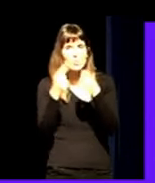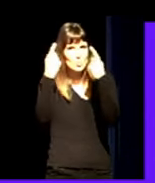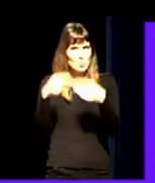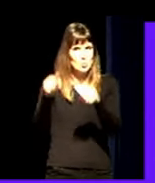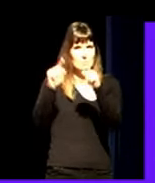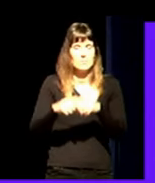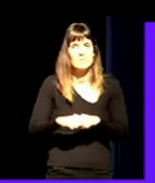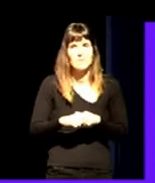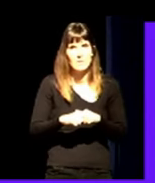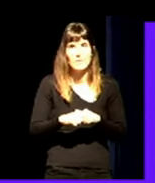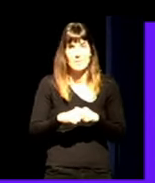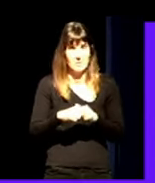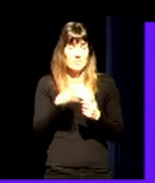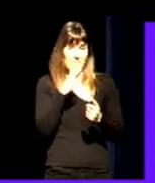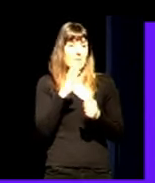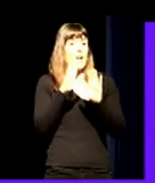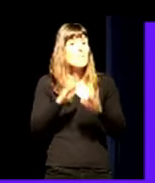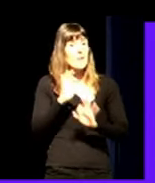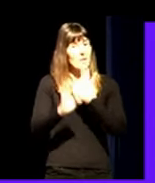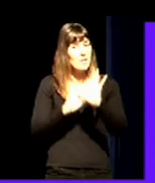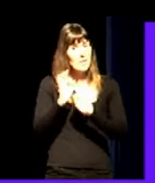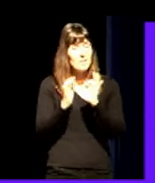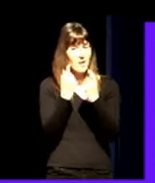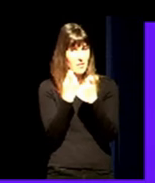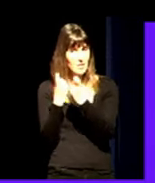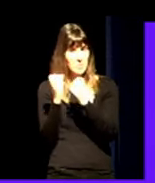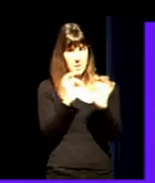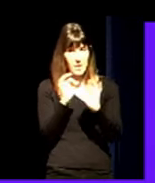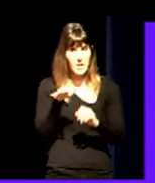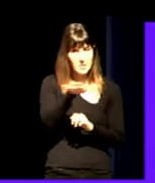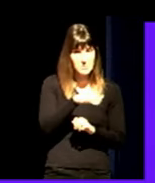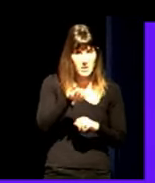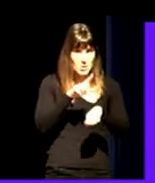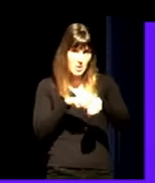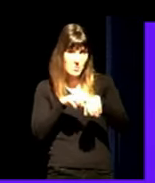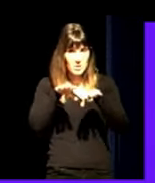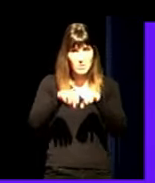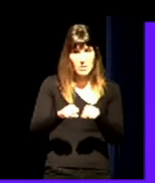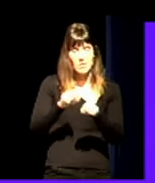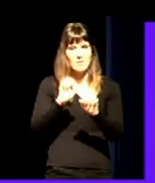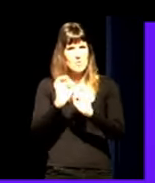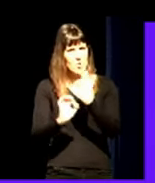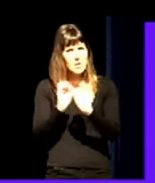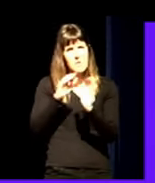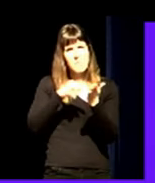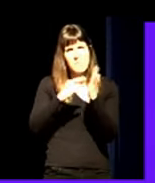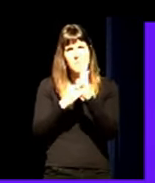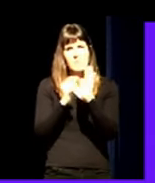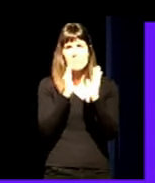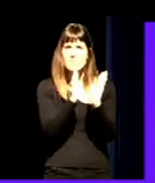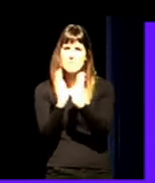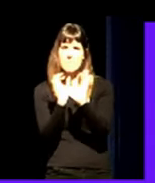Porque claro, esto hay que hacerlo en algún momento, hay que generar espacios y tiempos para trabajar esto, para planificar todo